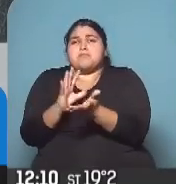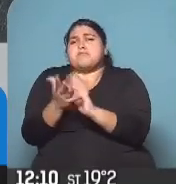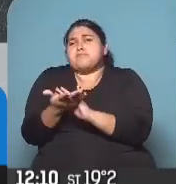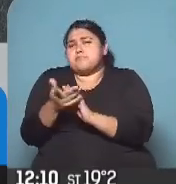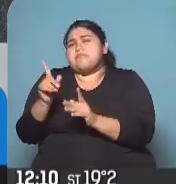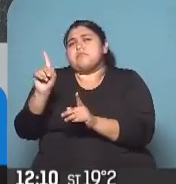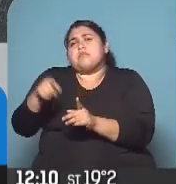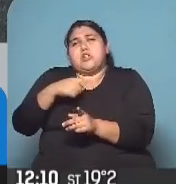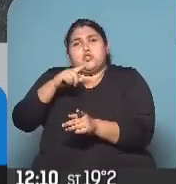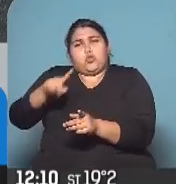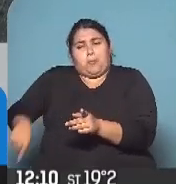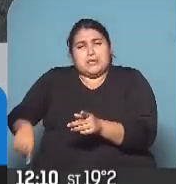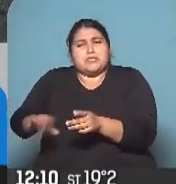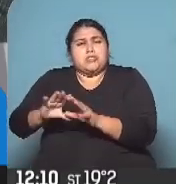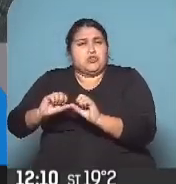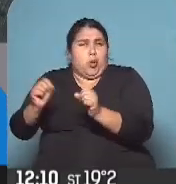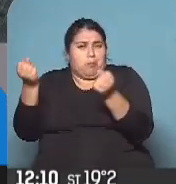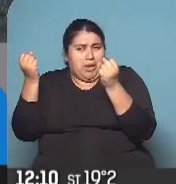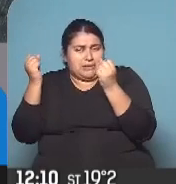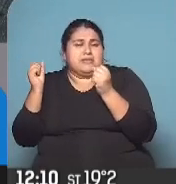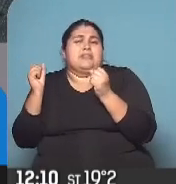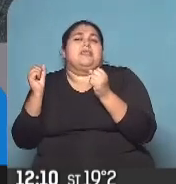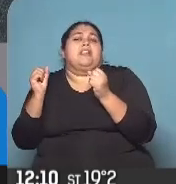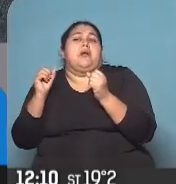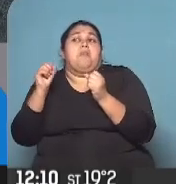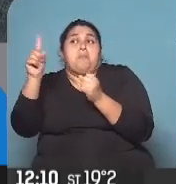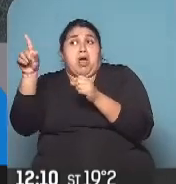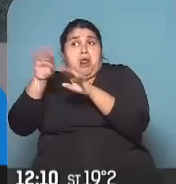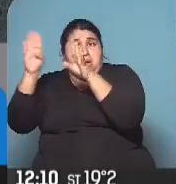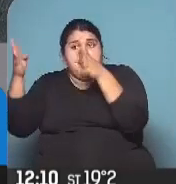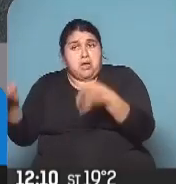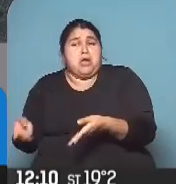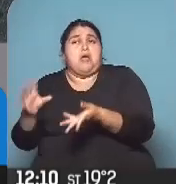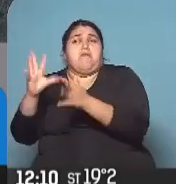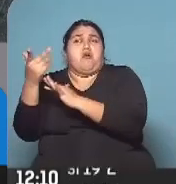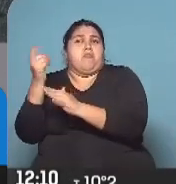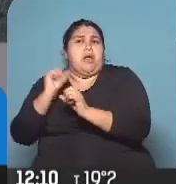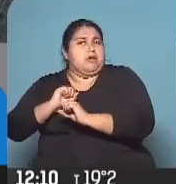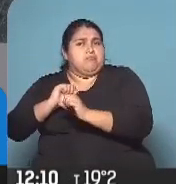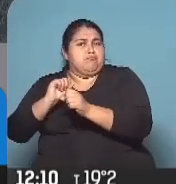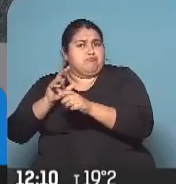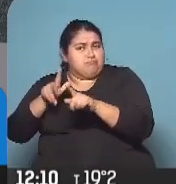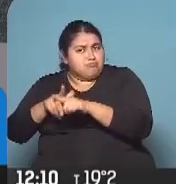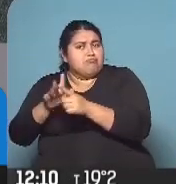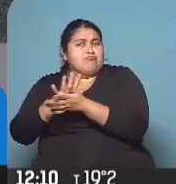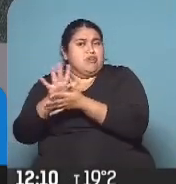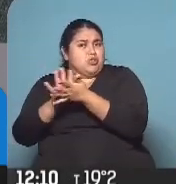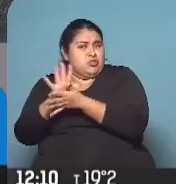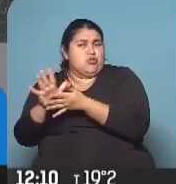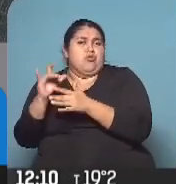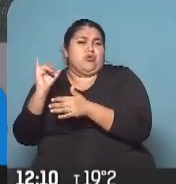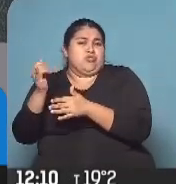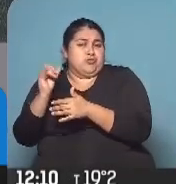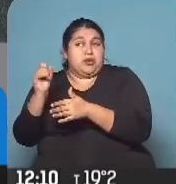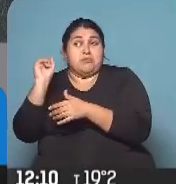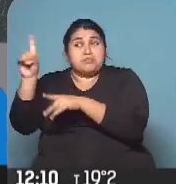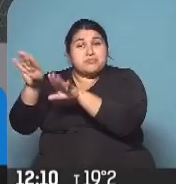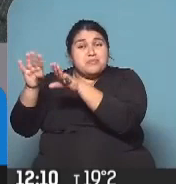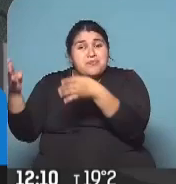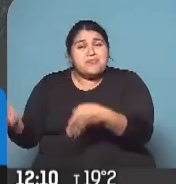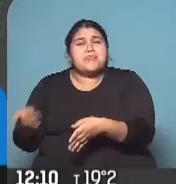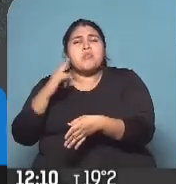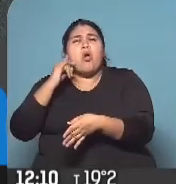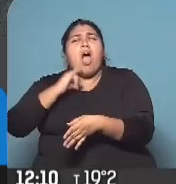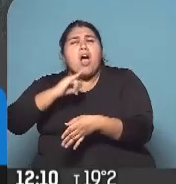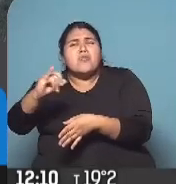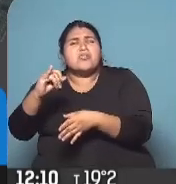proceso hasta tanto la Corte Suprema resuelva estos planteos, mucho más porque la Corte emitió un comunicado raro,